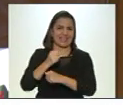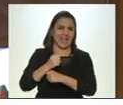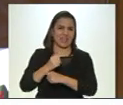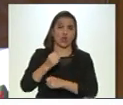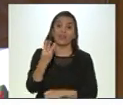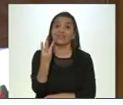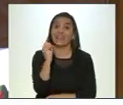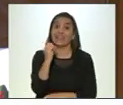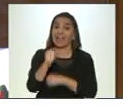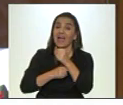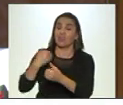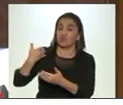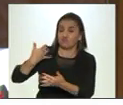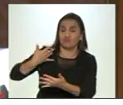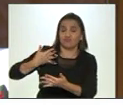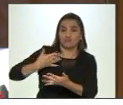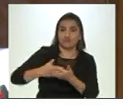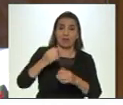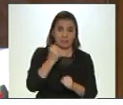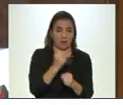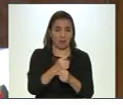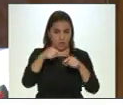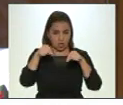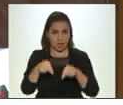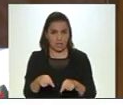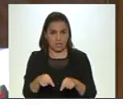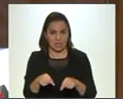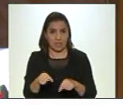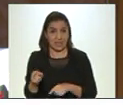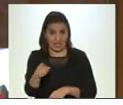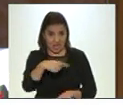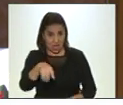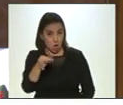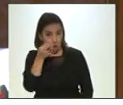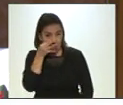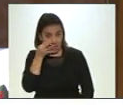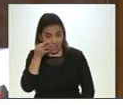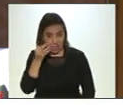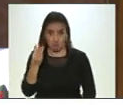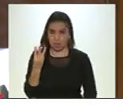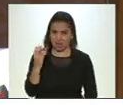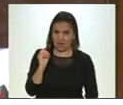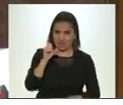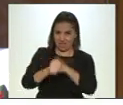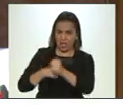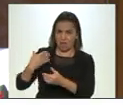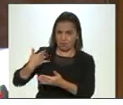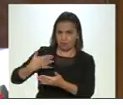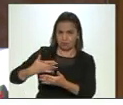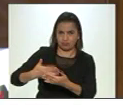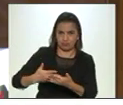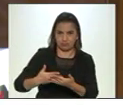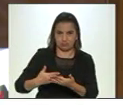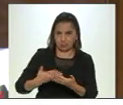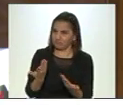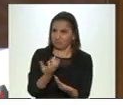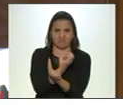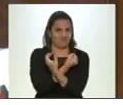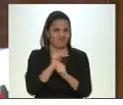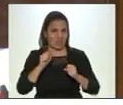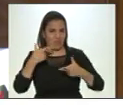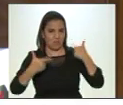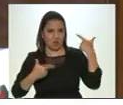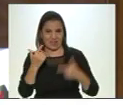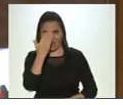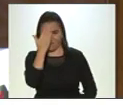servicio, 30 años, y son testigos a lo largo de estos 30 años de esta incapacidad política de